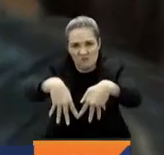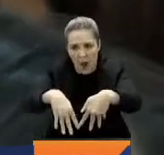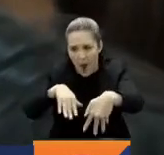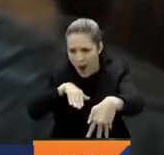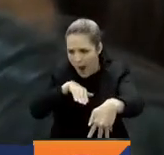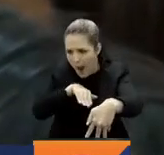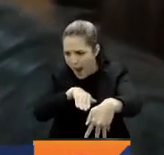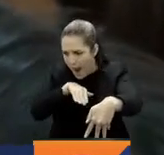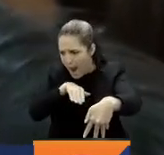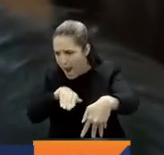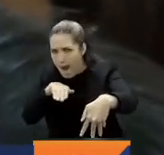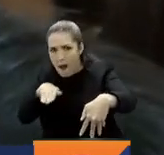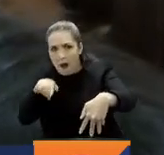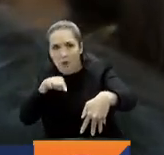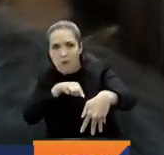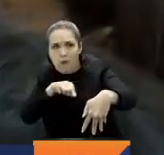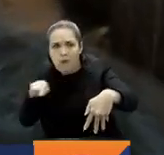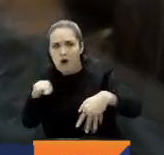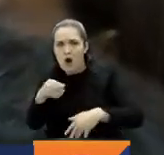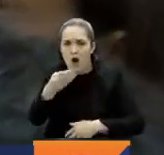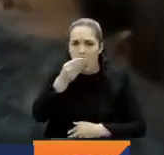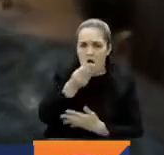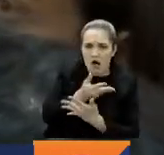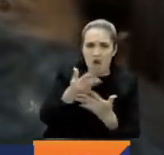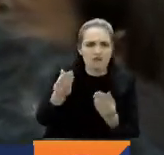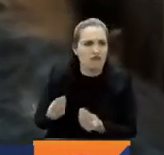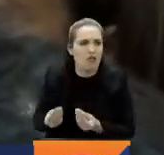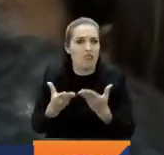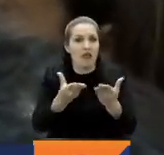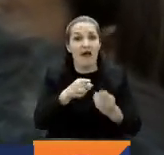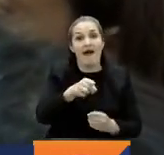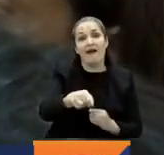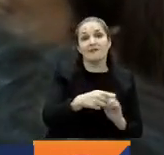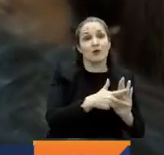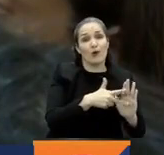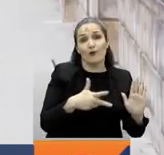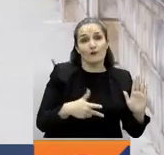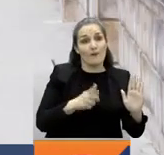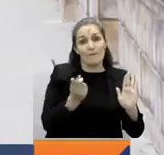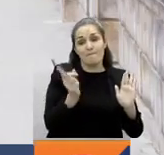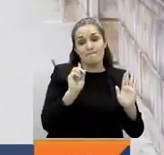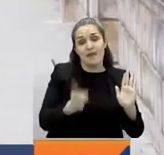merecerán siempre el tratamiento que la Constitución y la ley les otorgan.